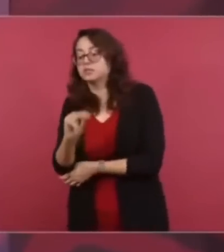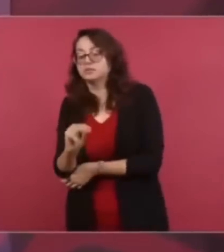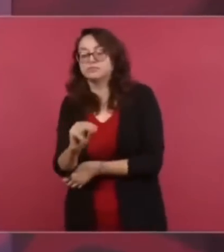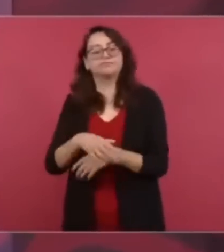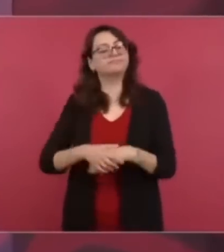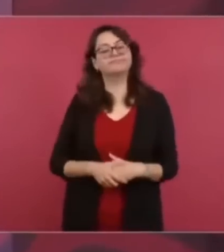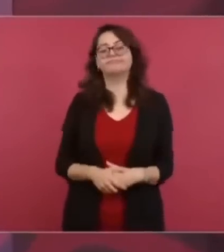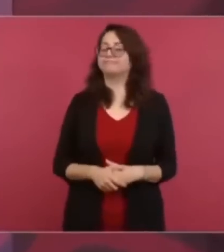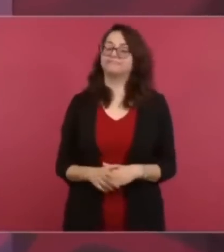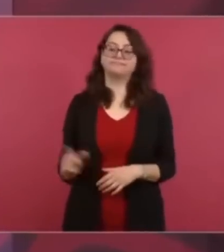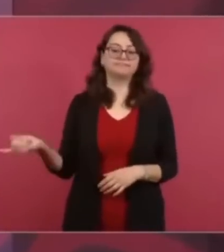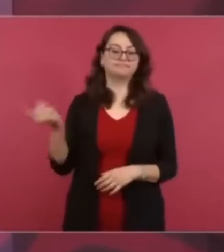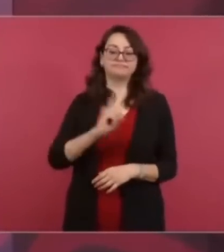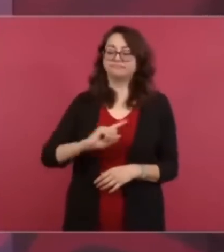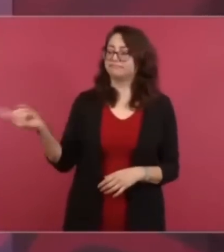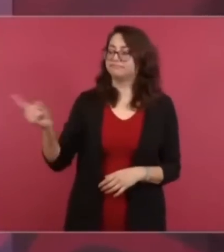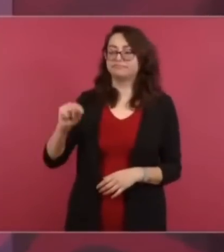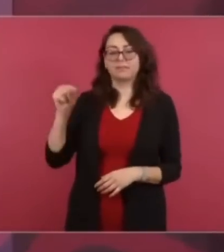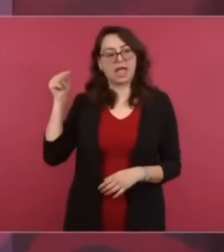lo pierde.